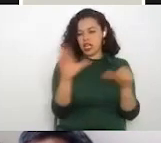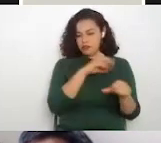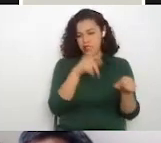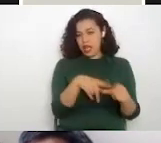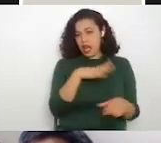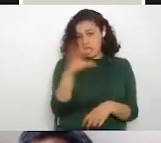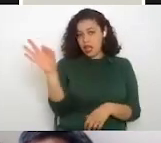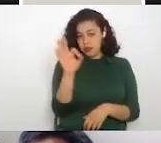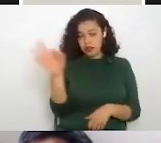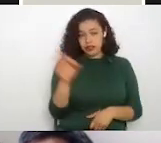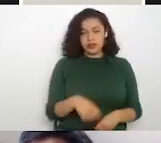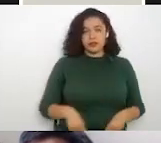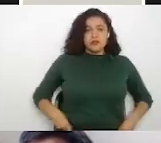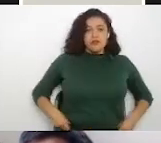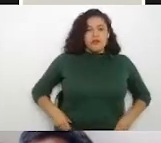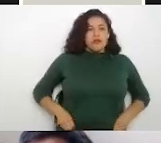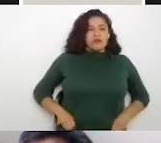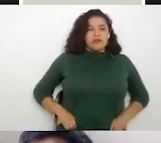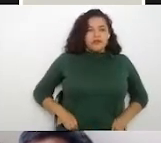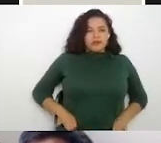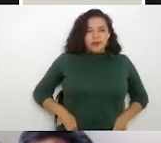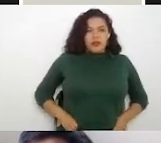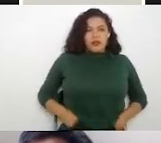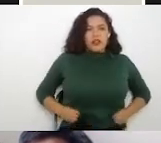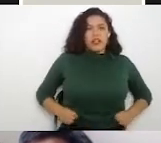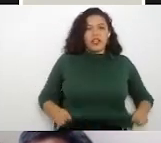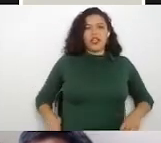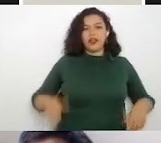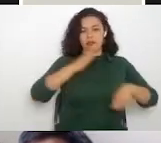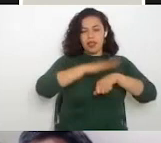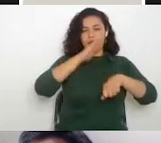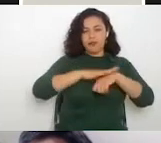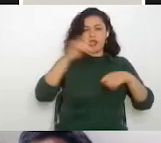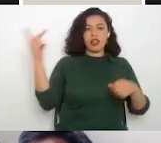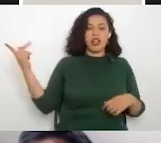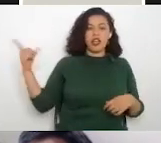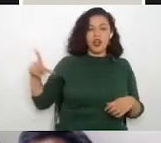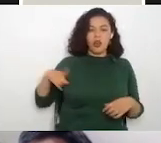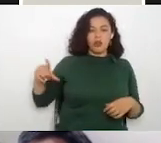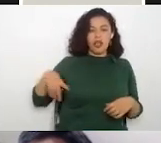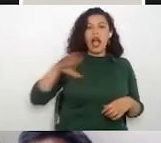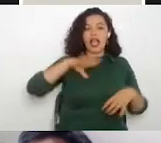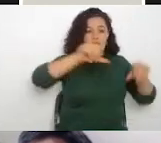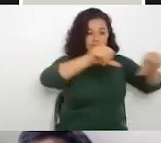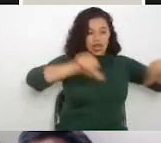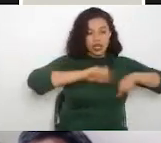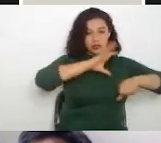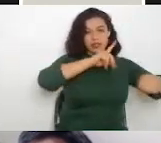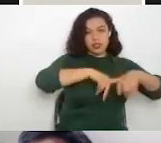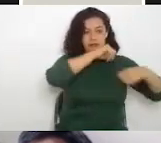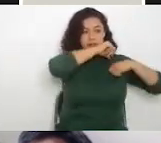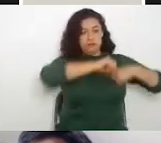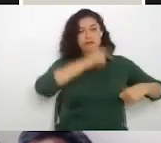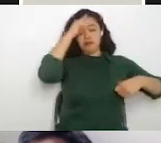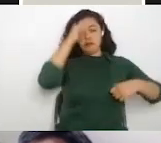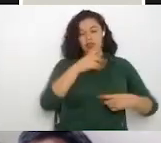Sobre todo en dependencias de gobierno hay casi siempre hay un área específica que se encarga